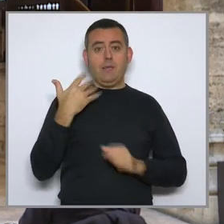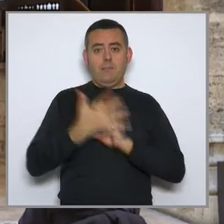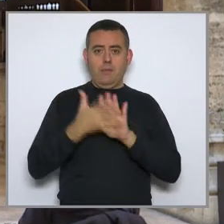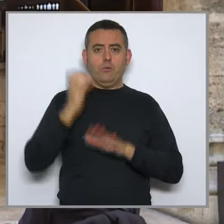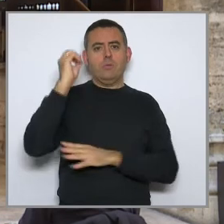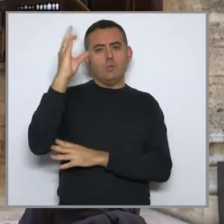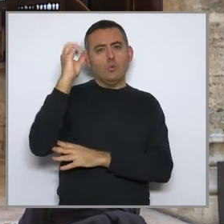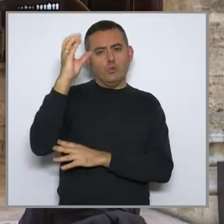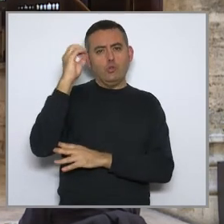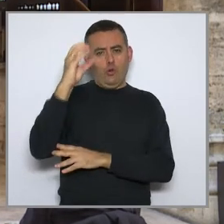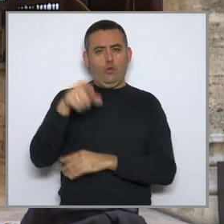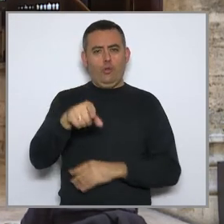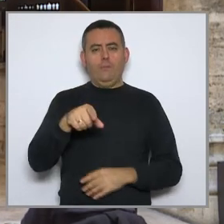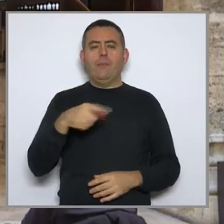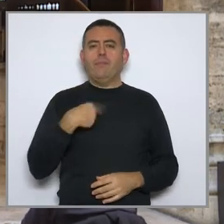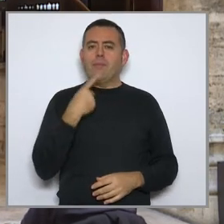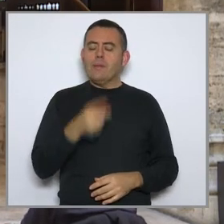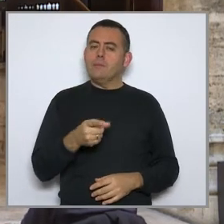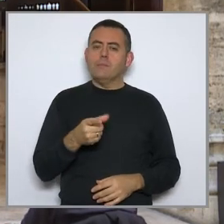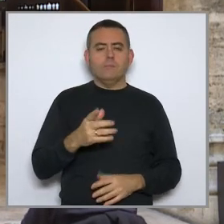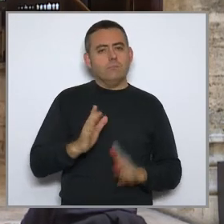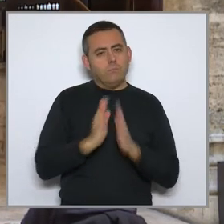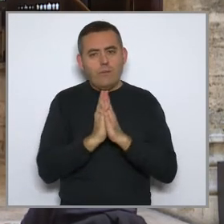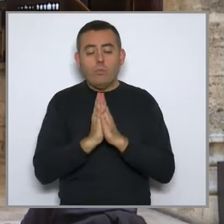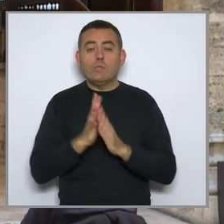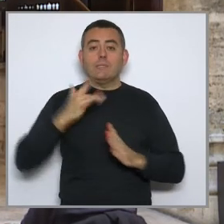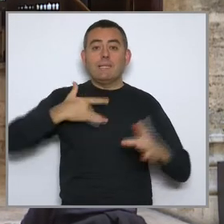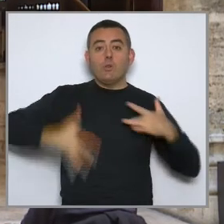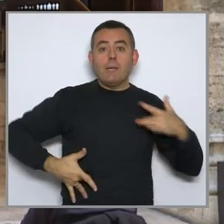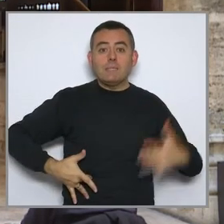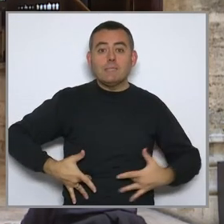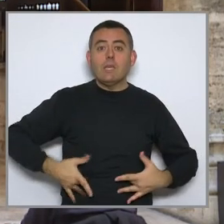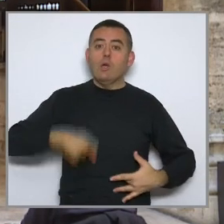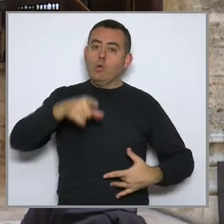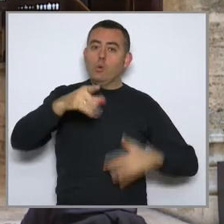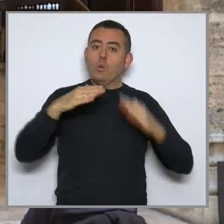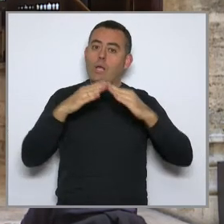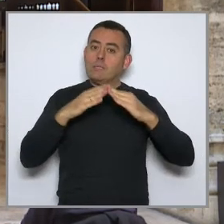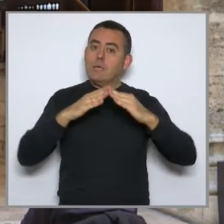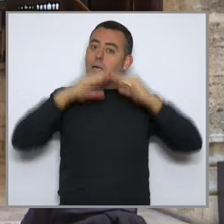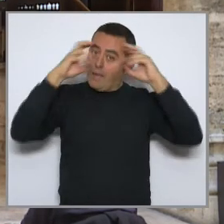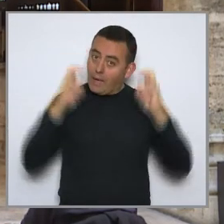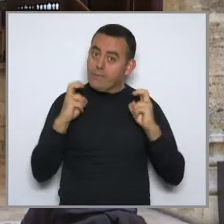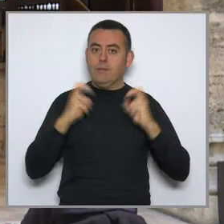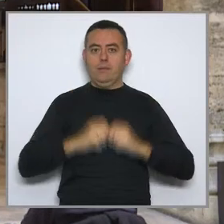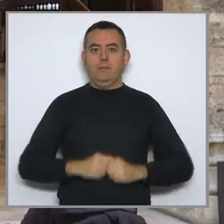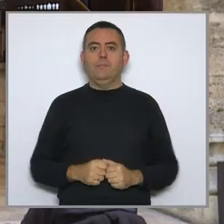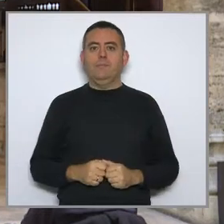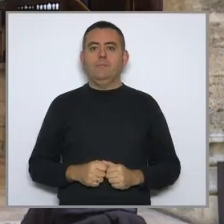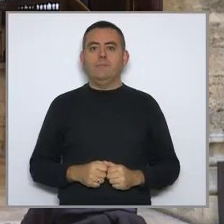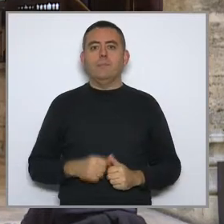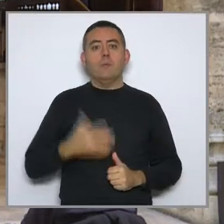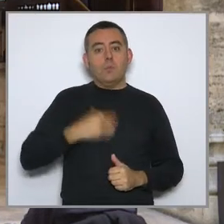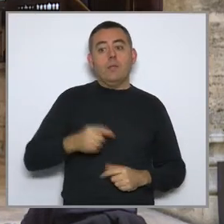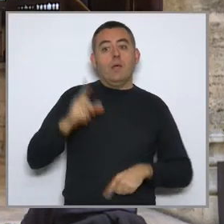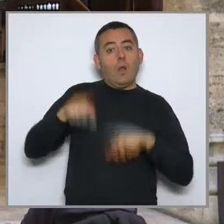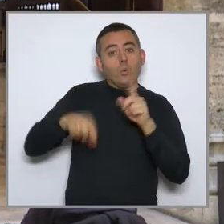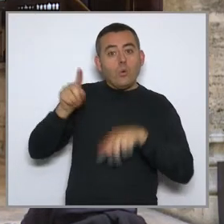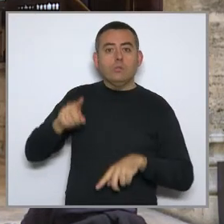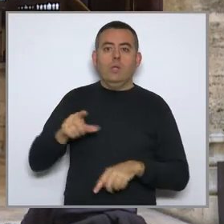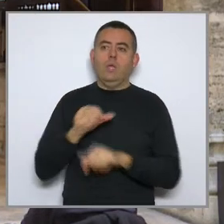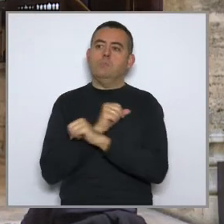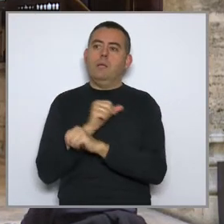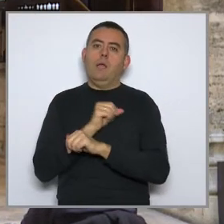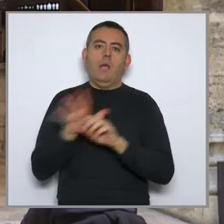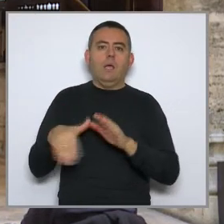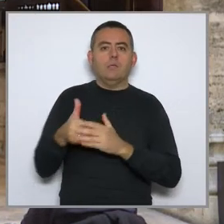necessitat de quedar-se en casa si hi ha algun símptoma. Tanmateix és veritat que hi ha gent que espera fins a 5 dies per a fer-se una